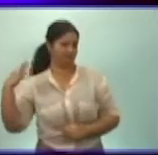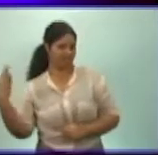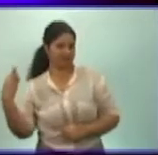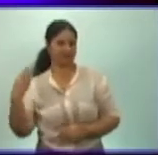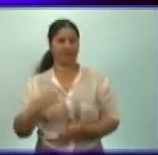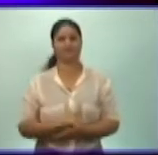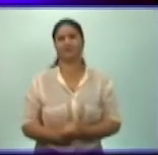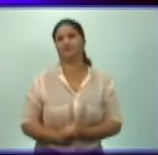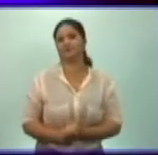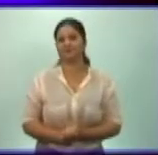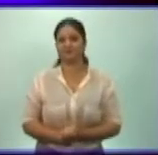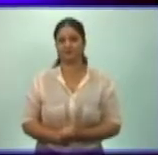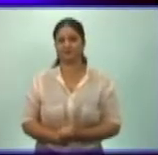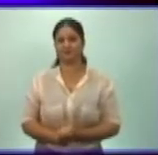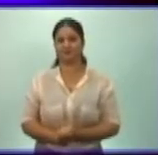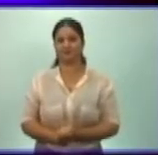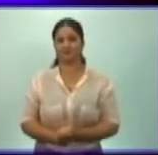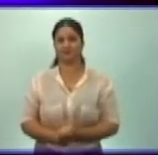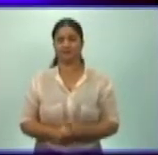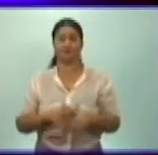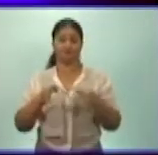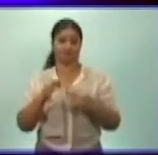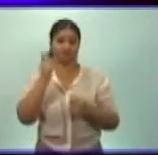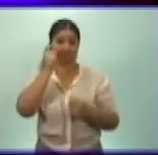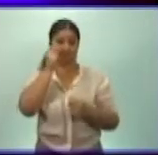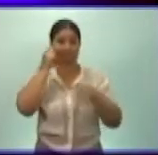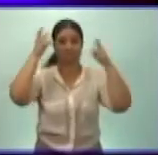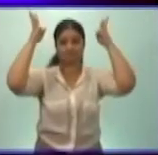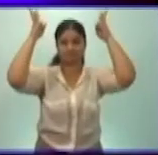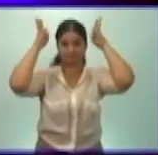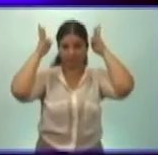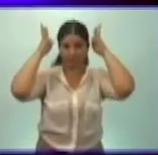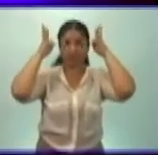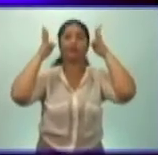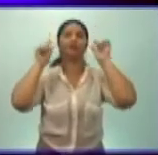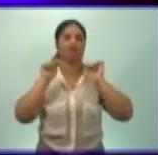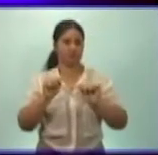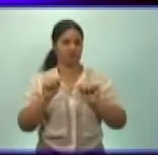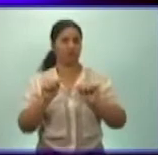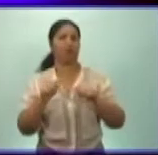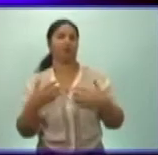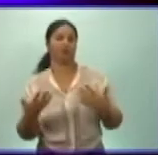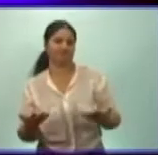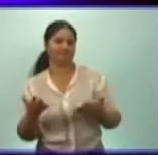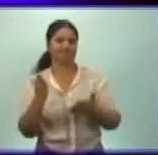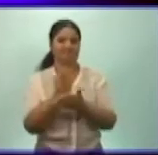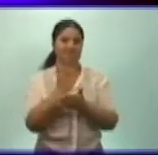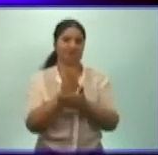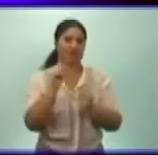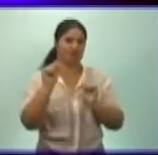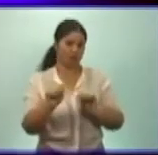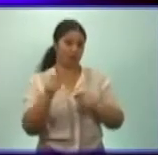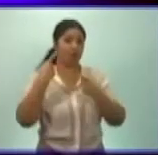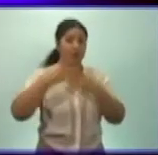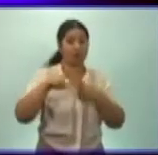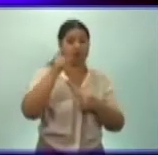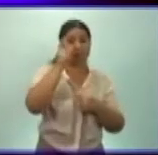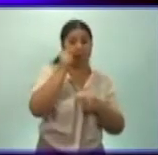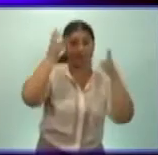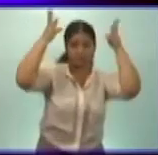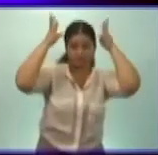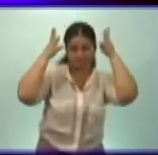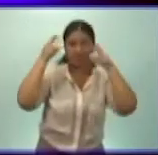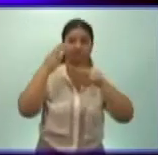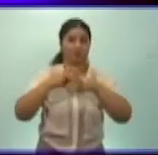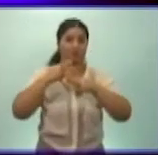artístico. Este rey sucede en el trono al rey Luis XIII. Luis XIII, incapaz